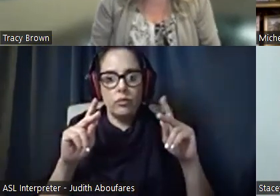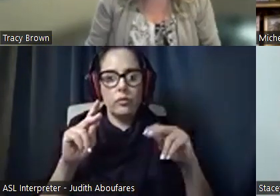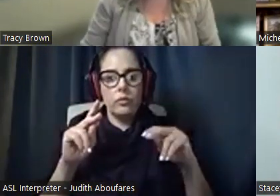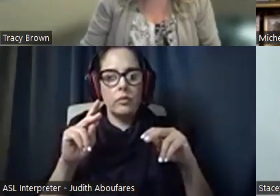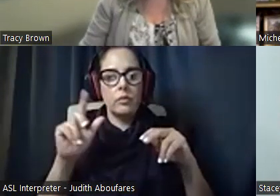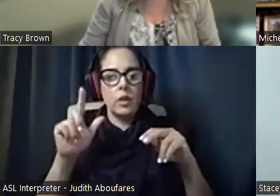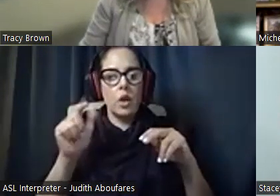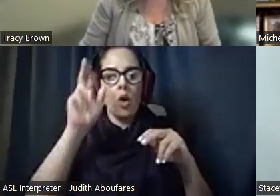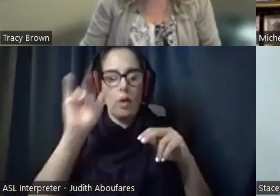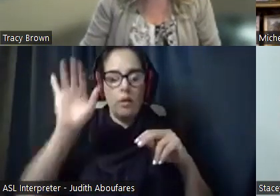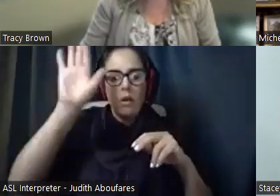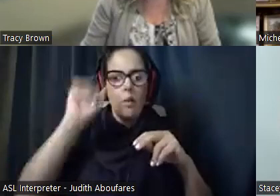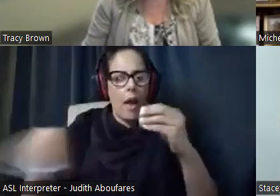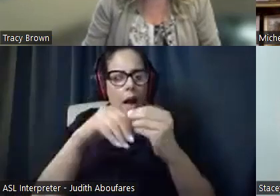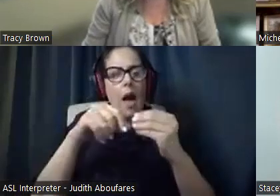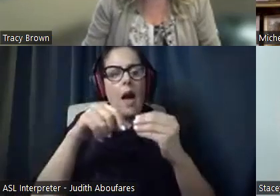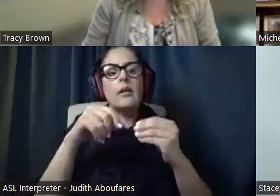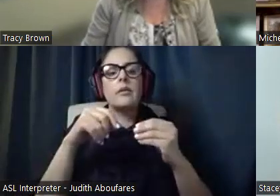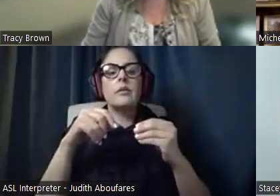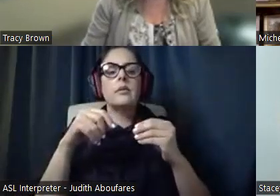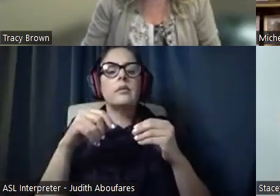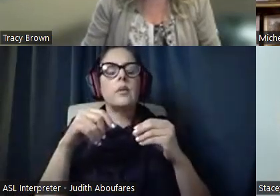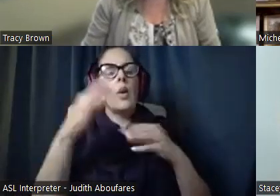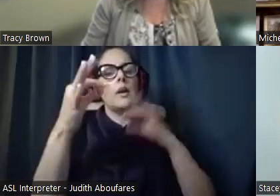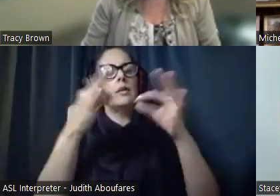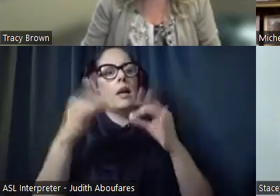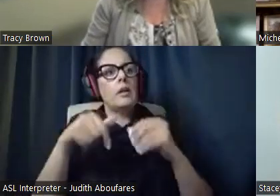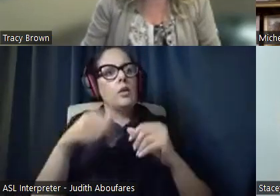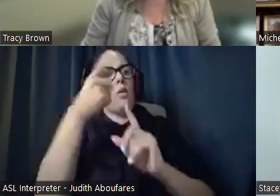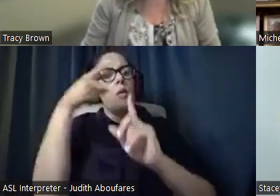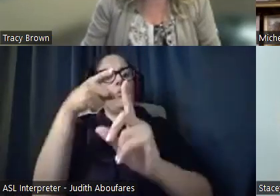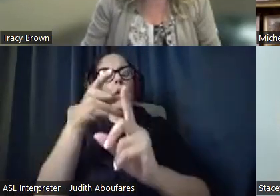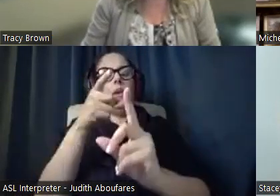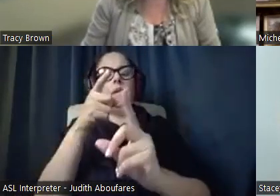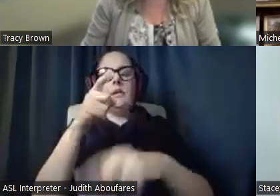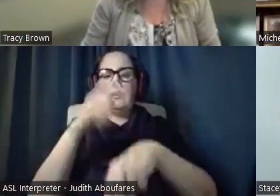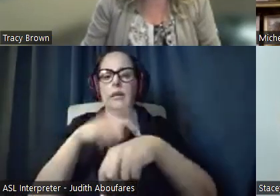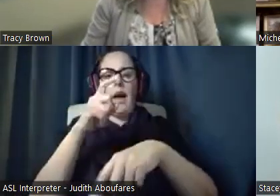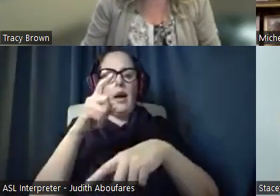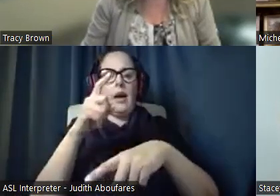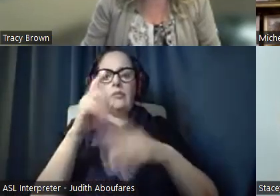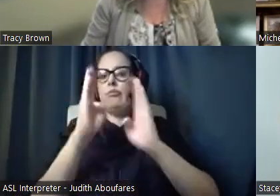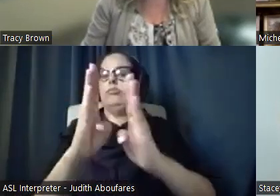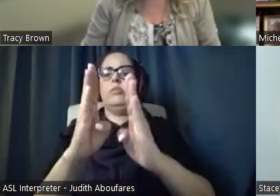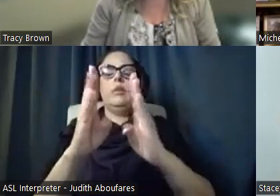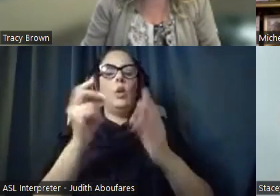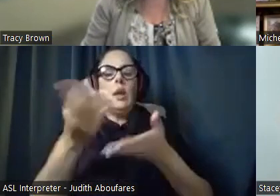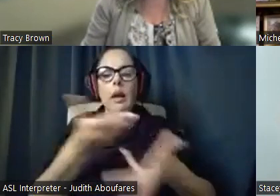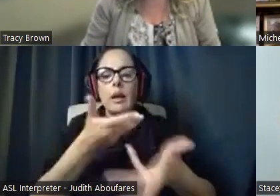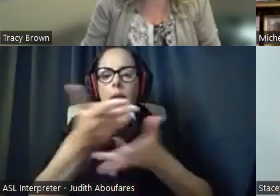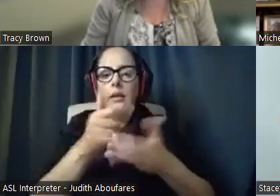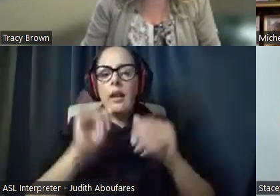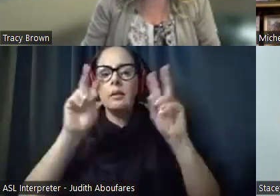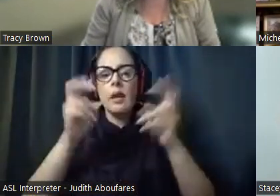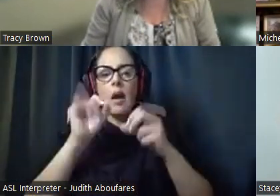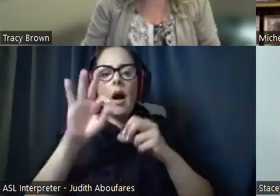Solamente quería tomar la oportunidad para decir que este es un punto en el donde nos involucramos en el tema